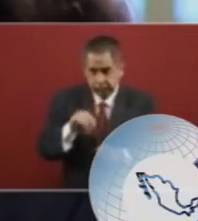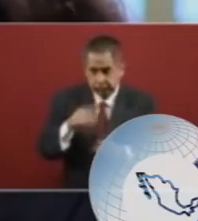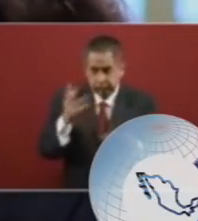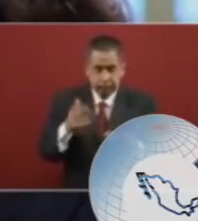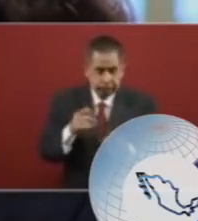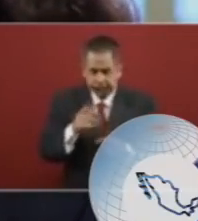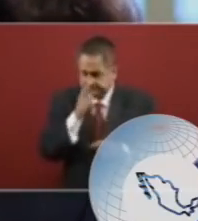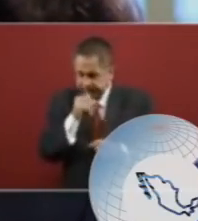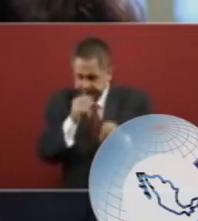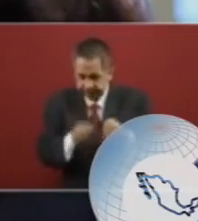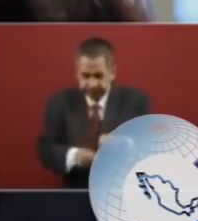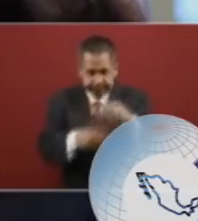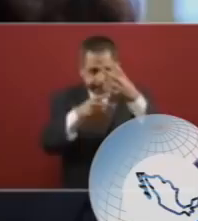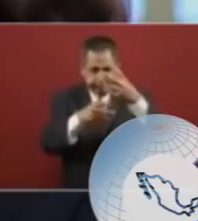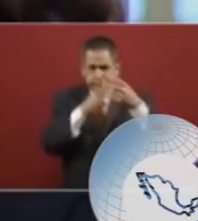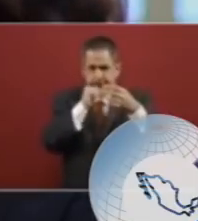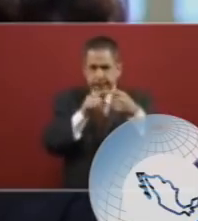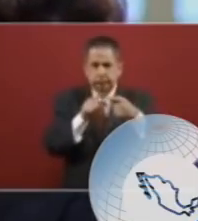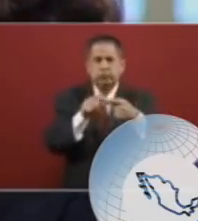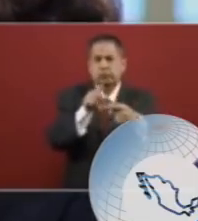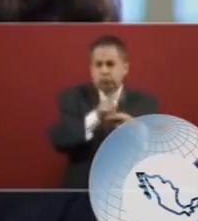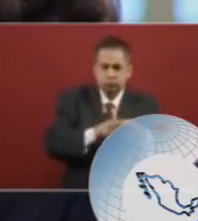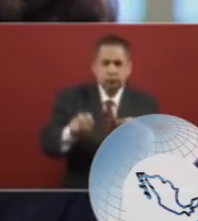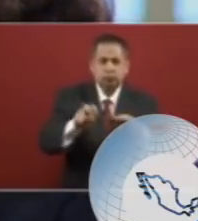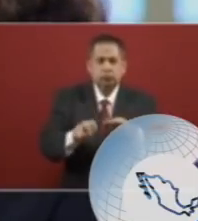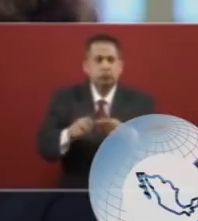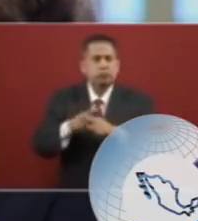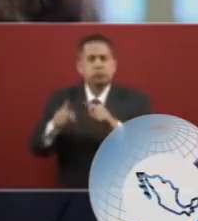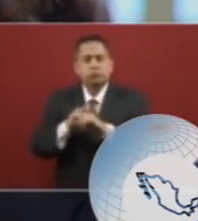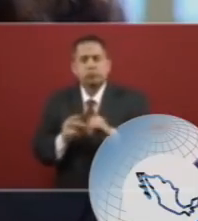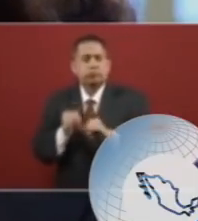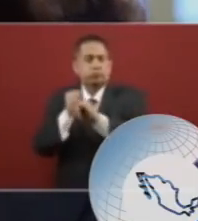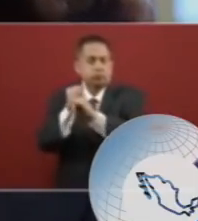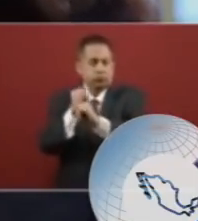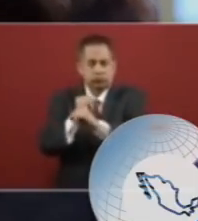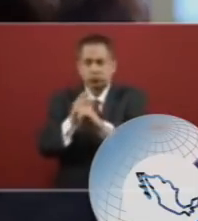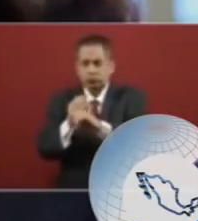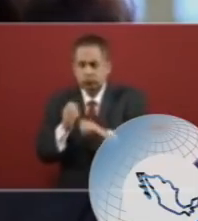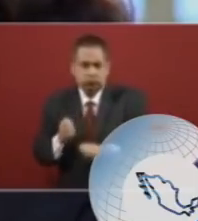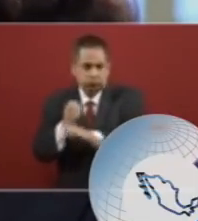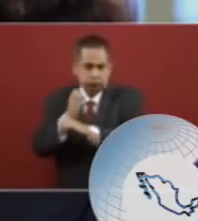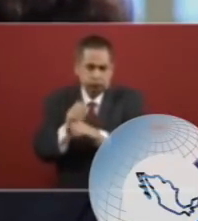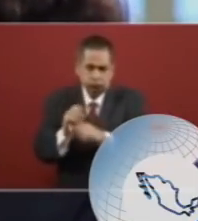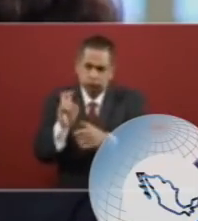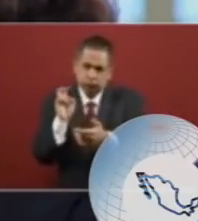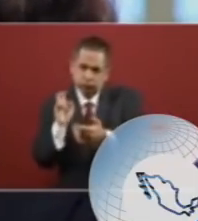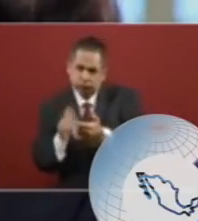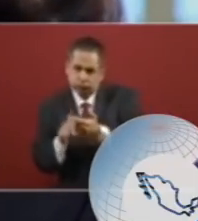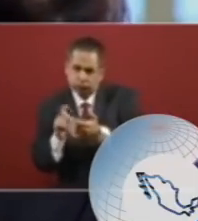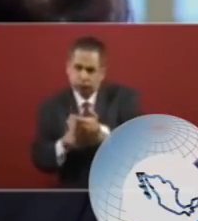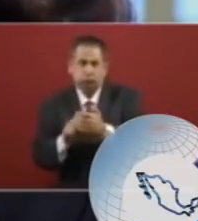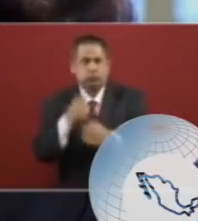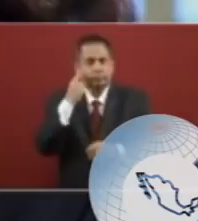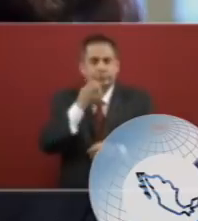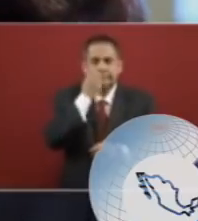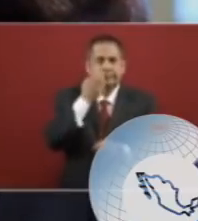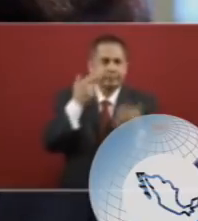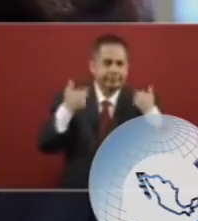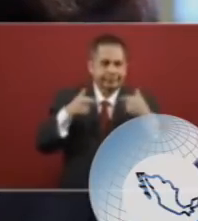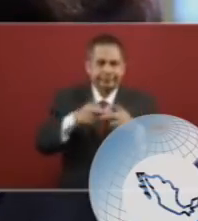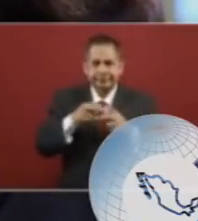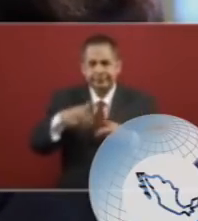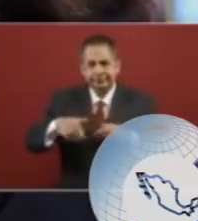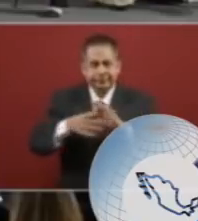si no se puede lograr por esta forma, pueden llegar por institución o por entidad federativa, en el caso de las escuelas y los maestros que